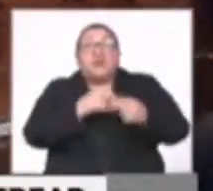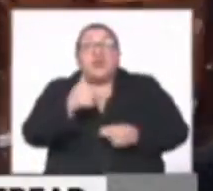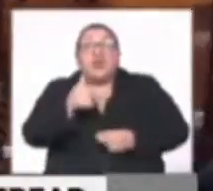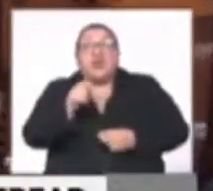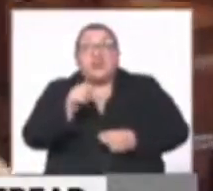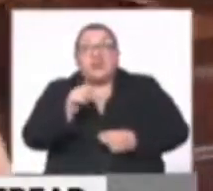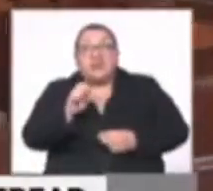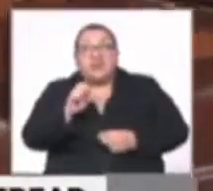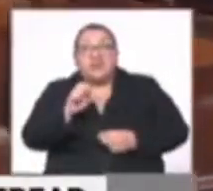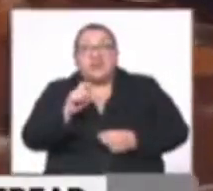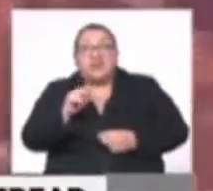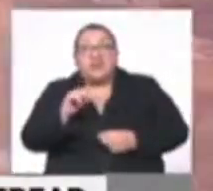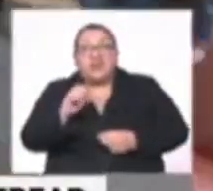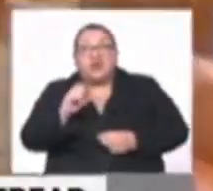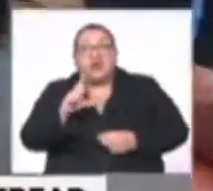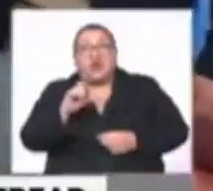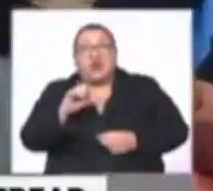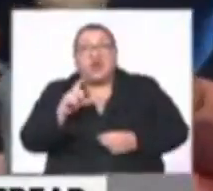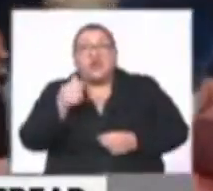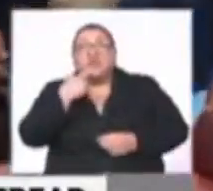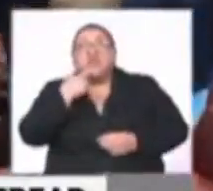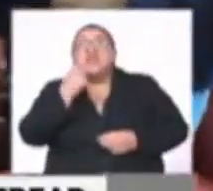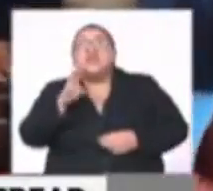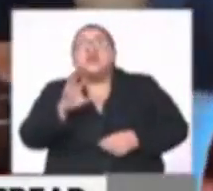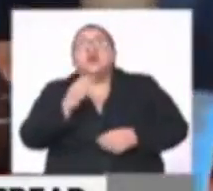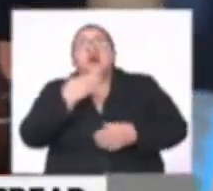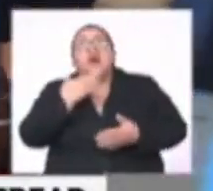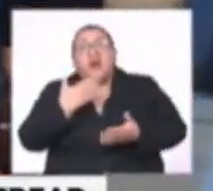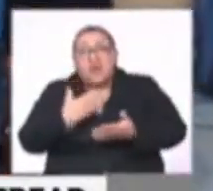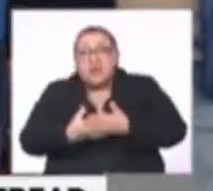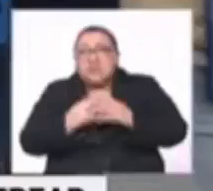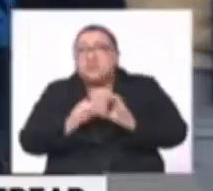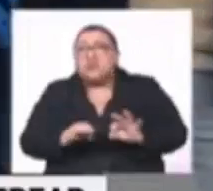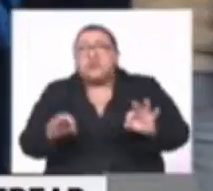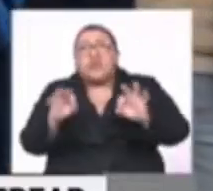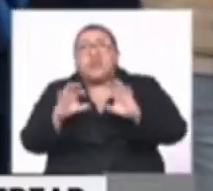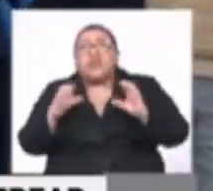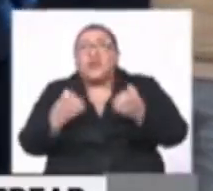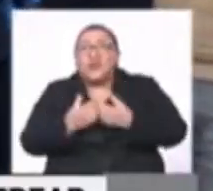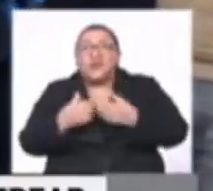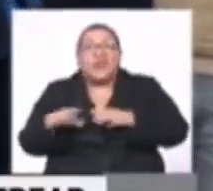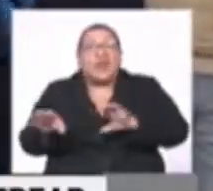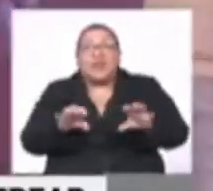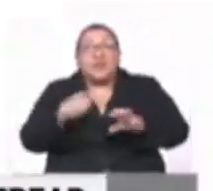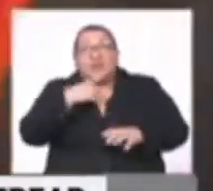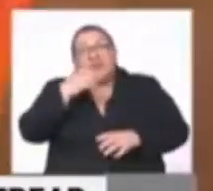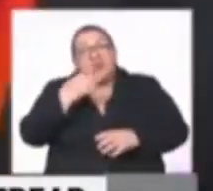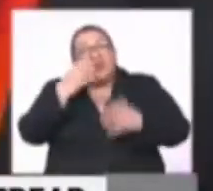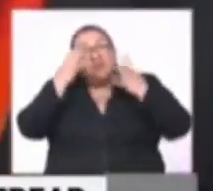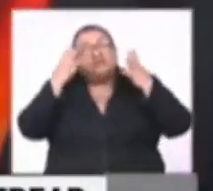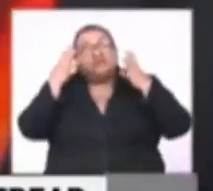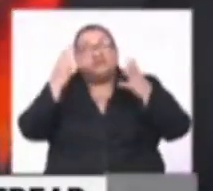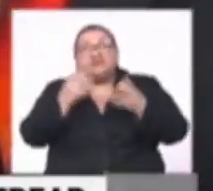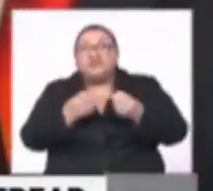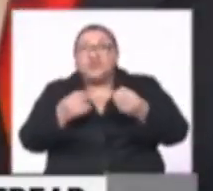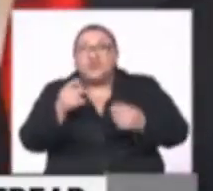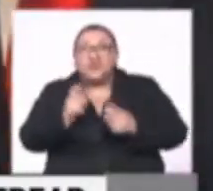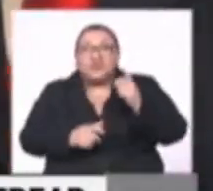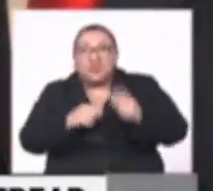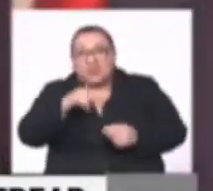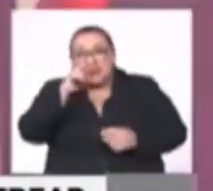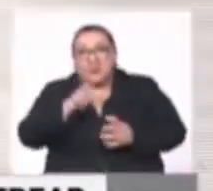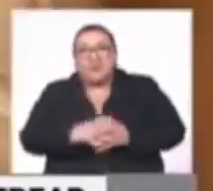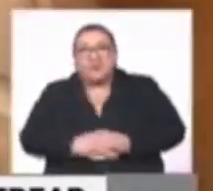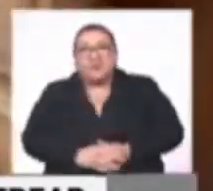Arte Escénico, Yasmín Loaiza, quien agradeció la predisposición del Congreso de hacer realidad el sueño de miles de